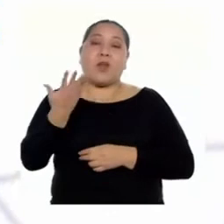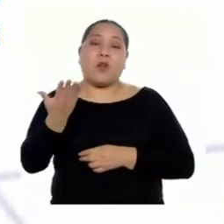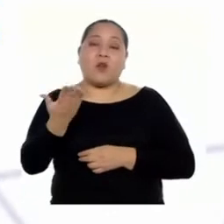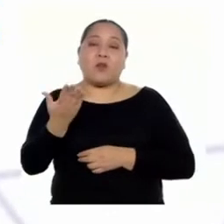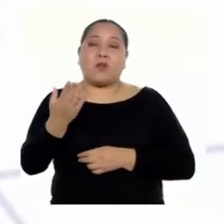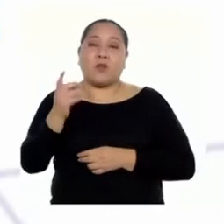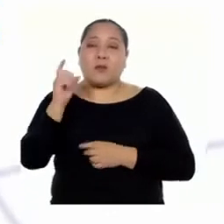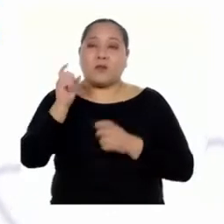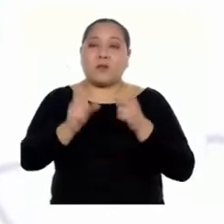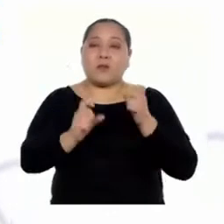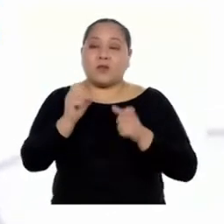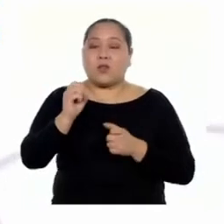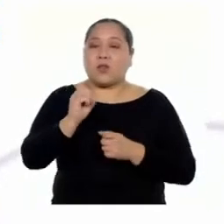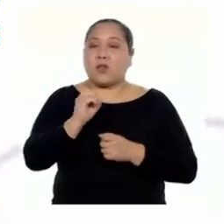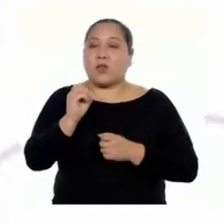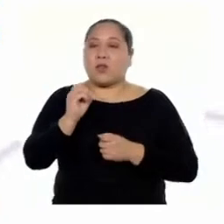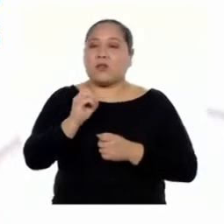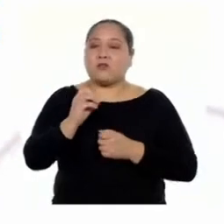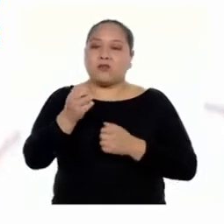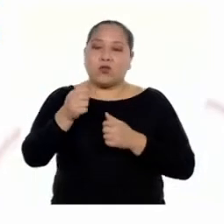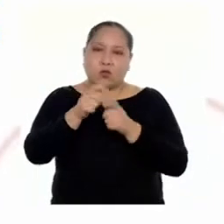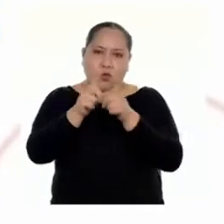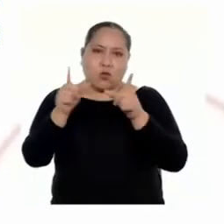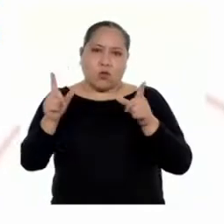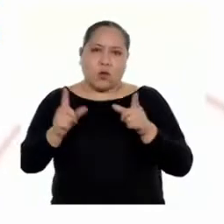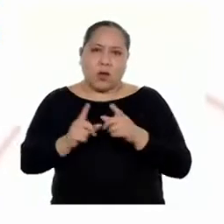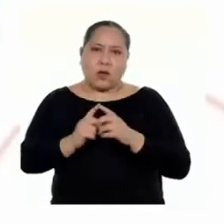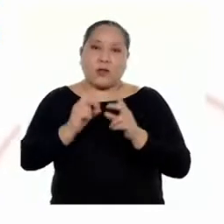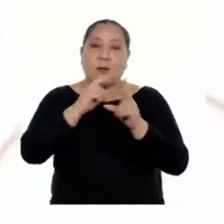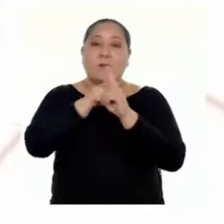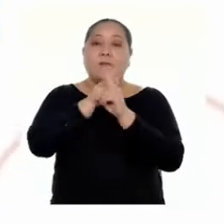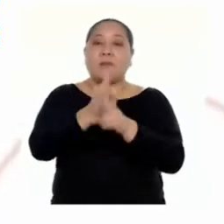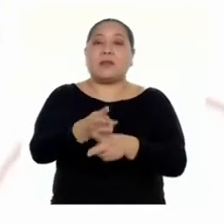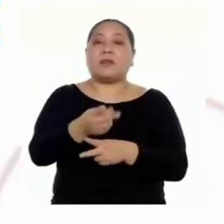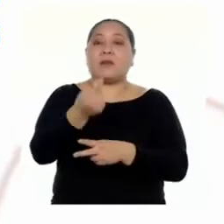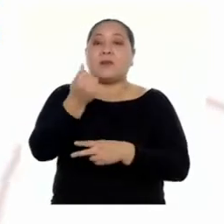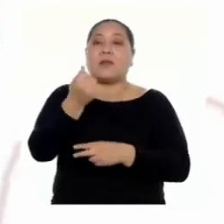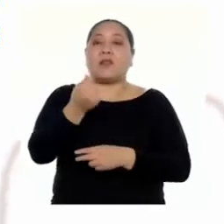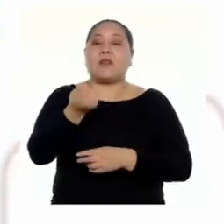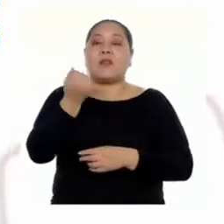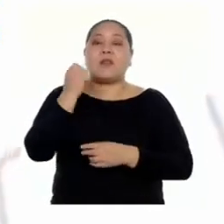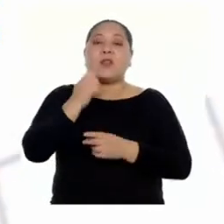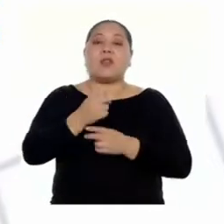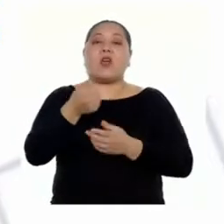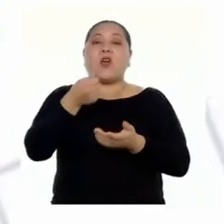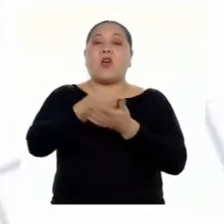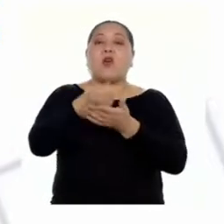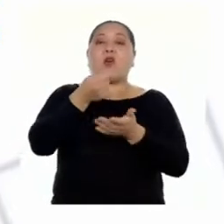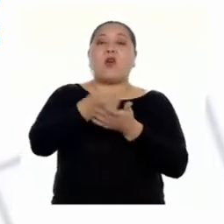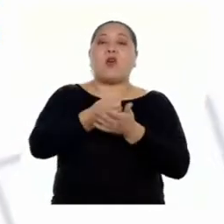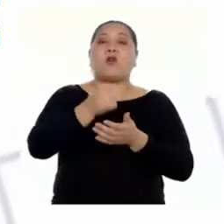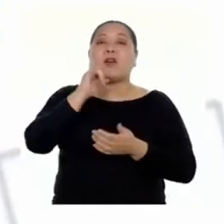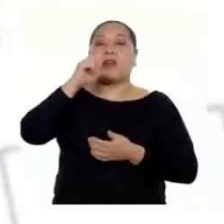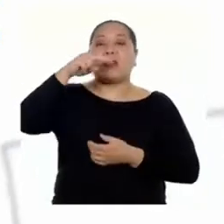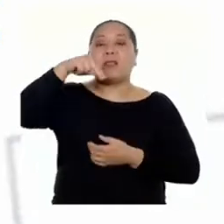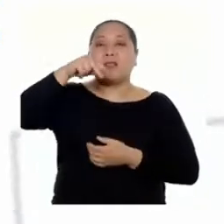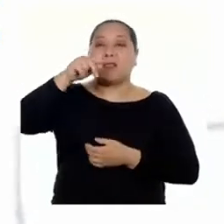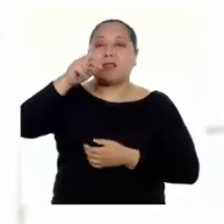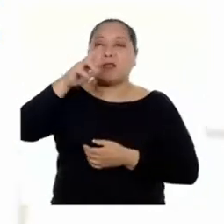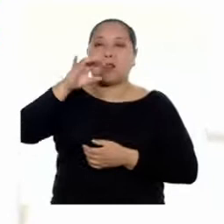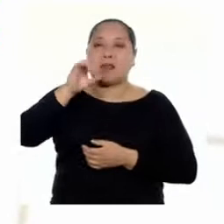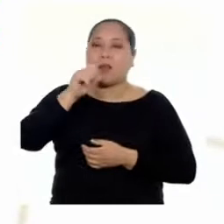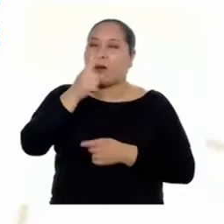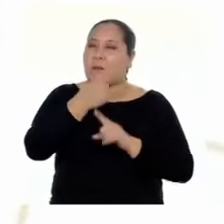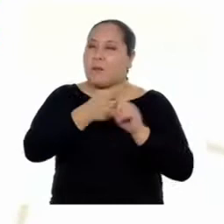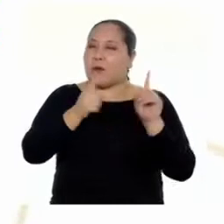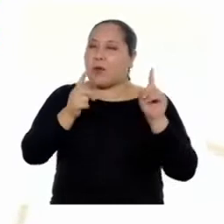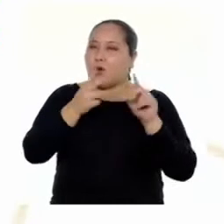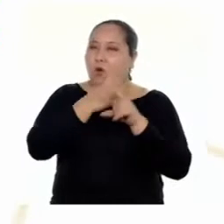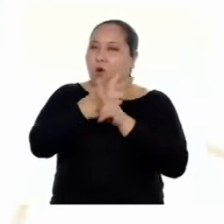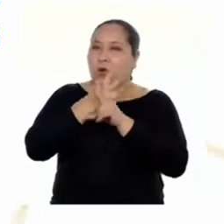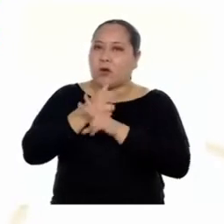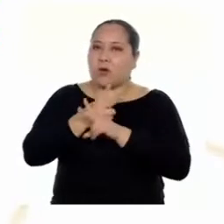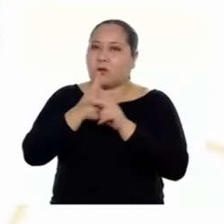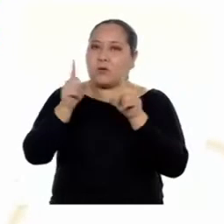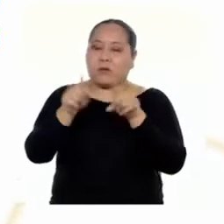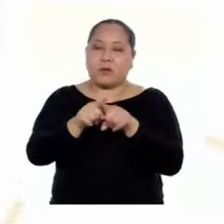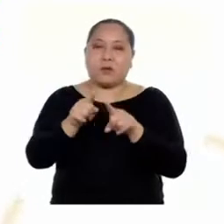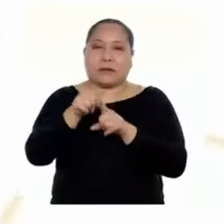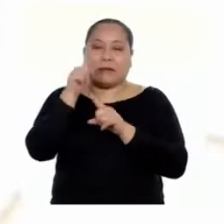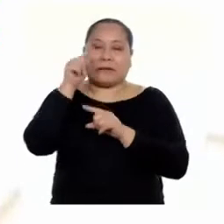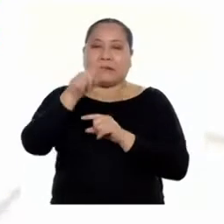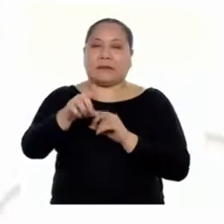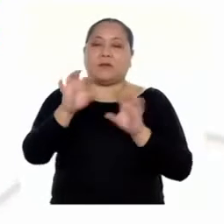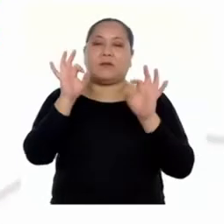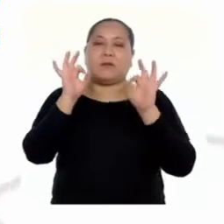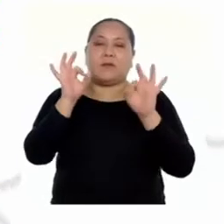entidades que prestan dinero y te cobran un porcentaje como interés. Pero debemos tener mucho cuidado, porque también podríamos